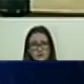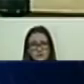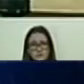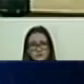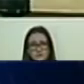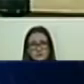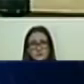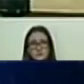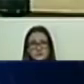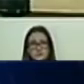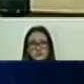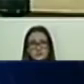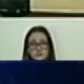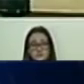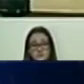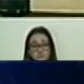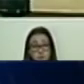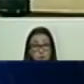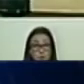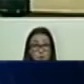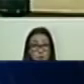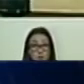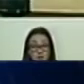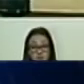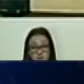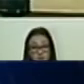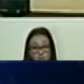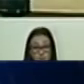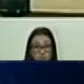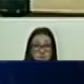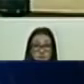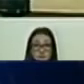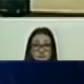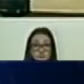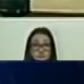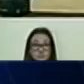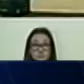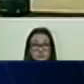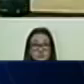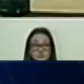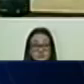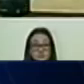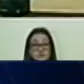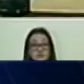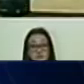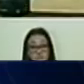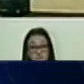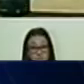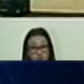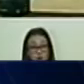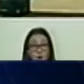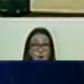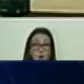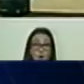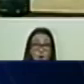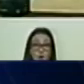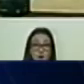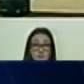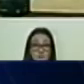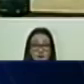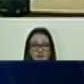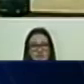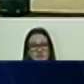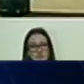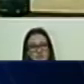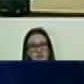este sentido de desplazamiento interno e internacional, ha sido y es Colombia. Colombia tiene 10